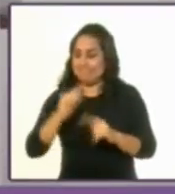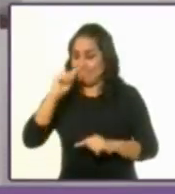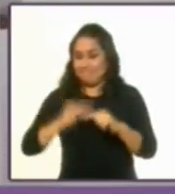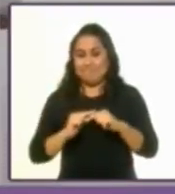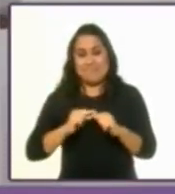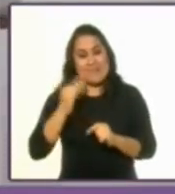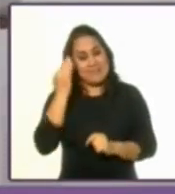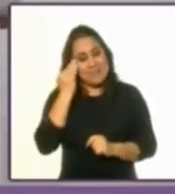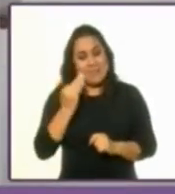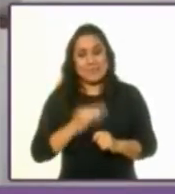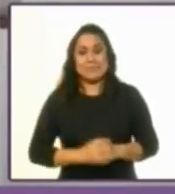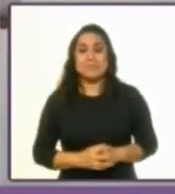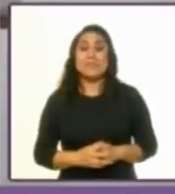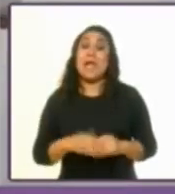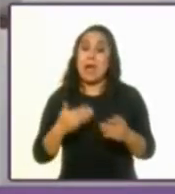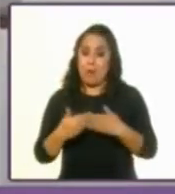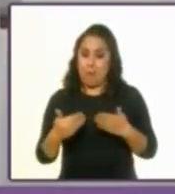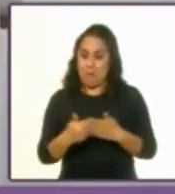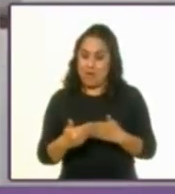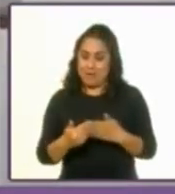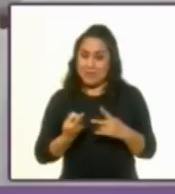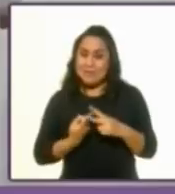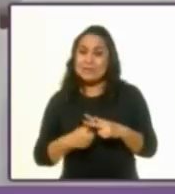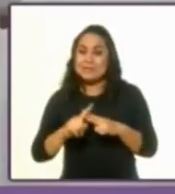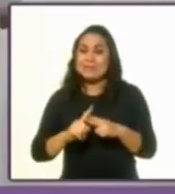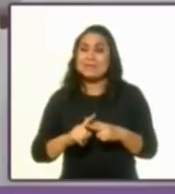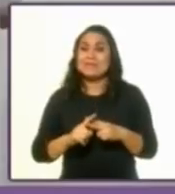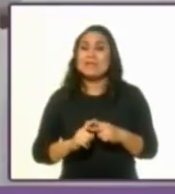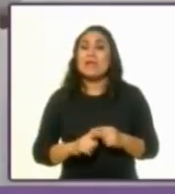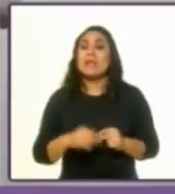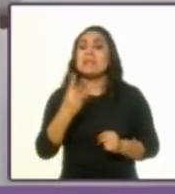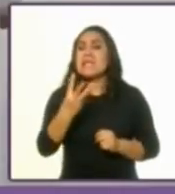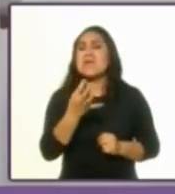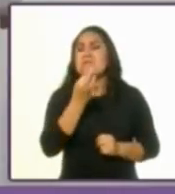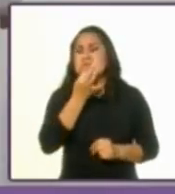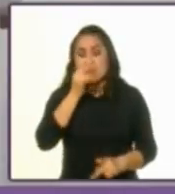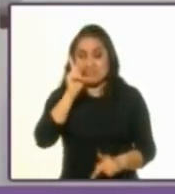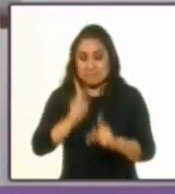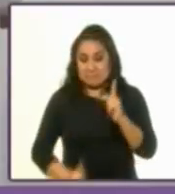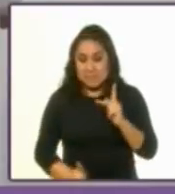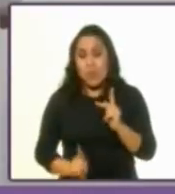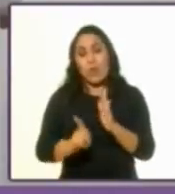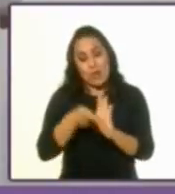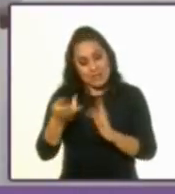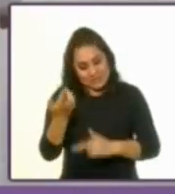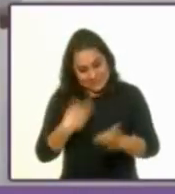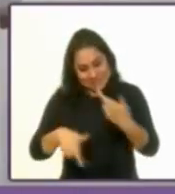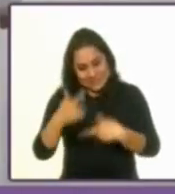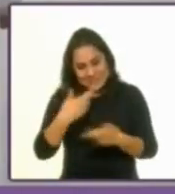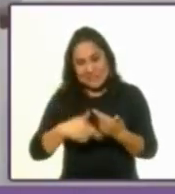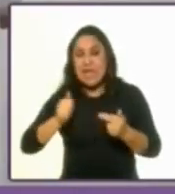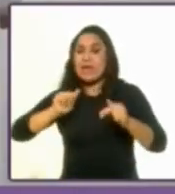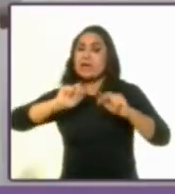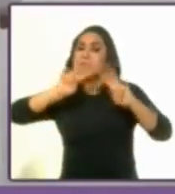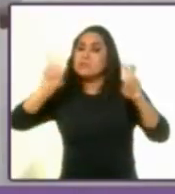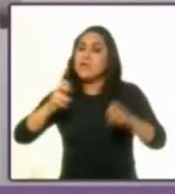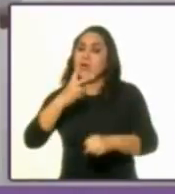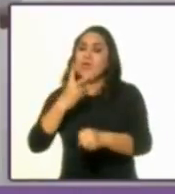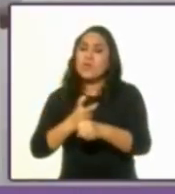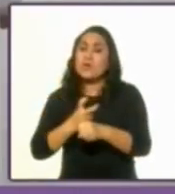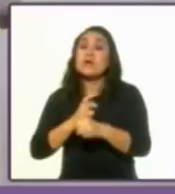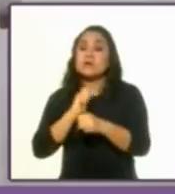tiempo pero vamos a hacer ahora un receso de tres minutos y regresamos para abordar el segundo tema